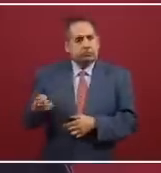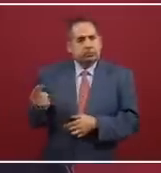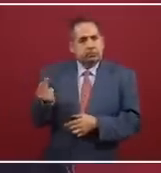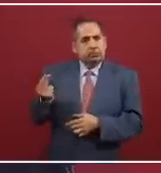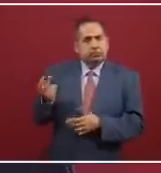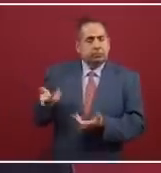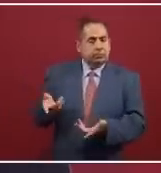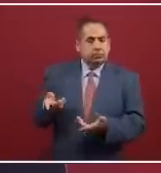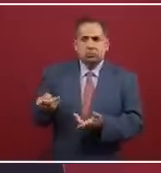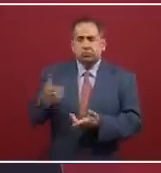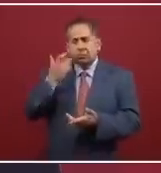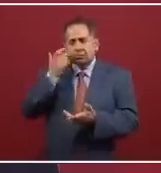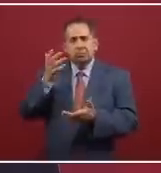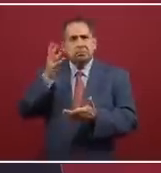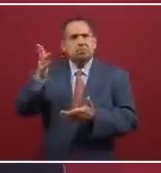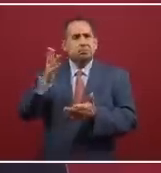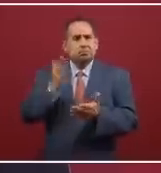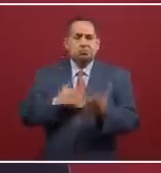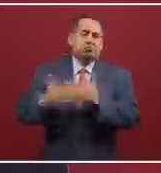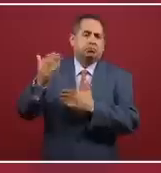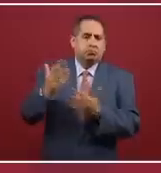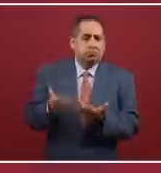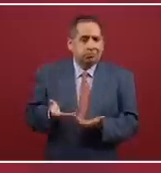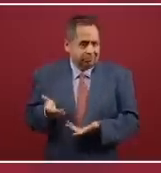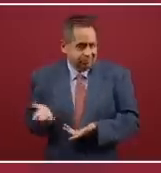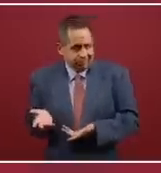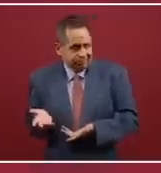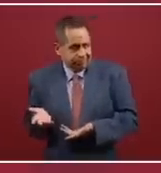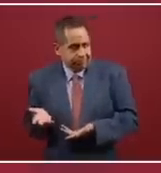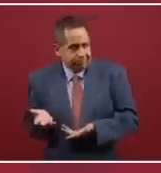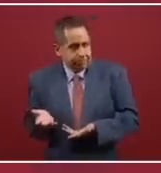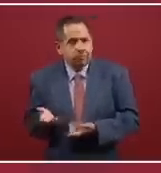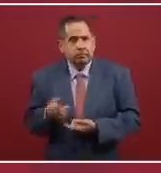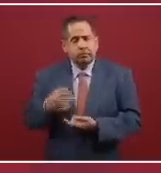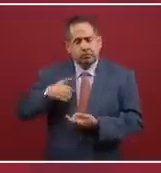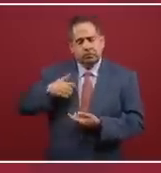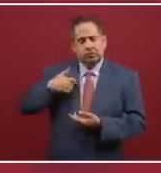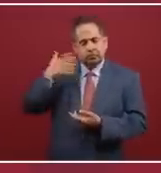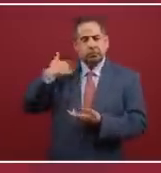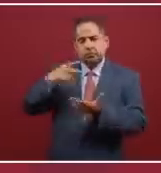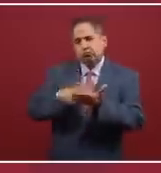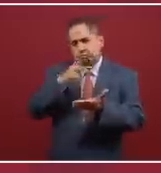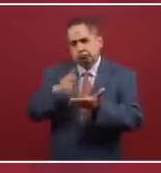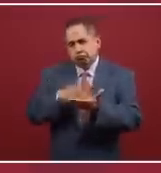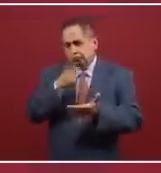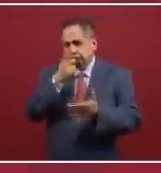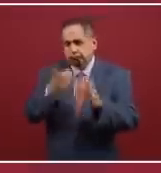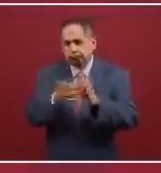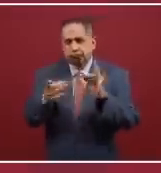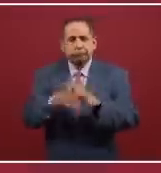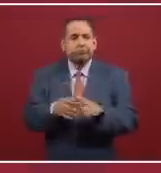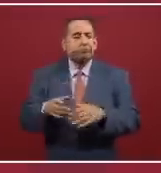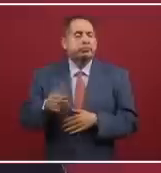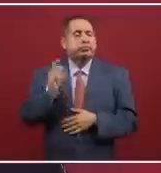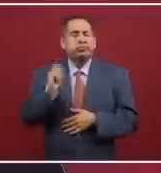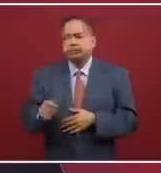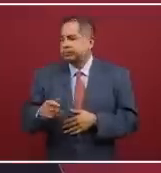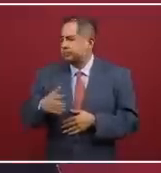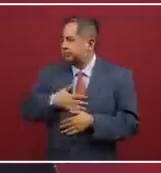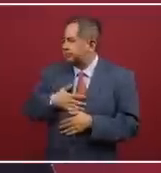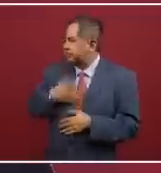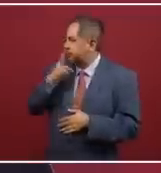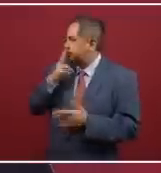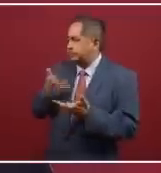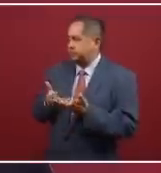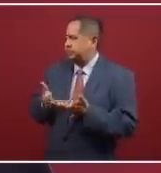salida adelante nadie como lo he dicho muchas veces abandona sus